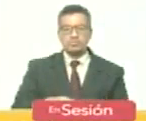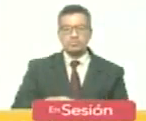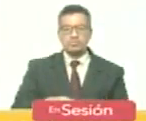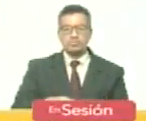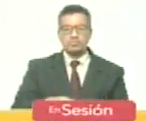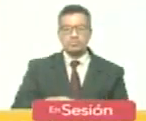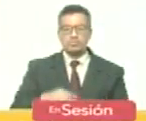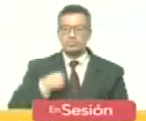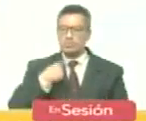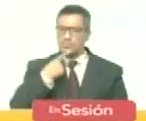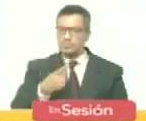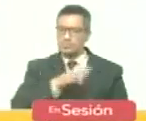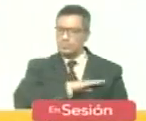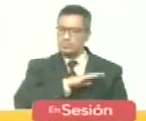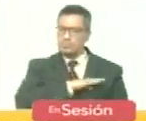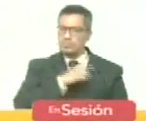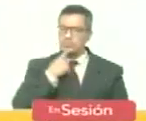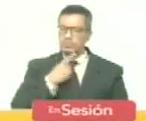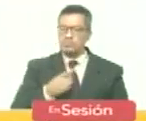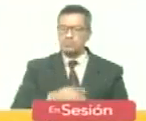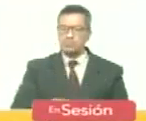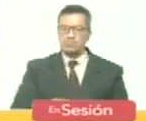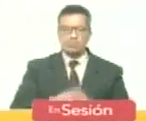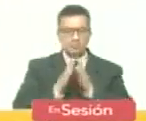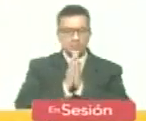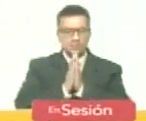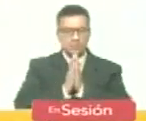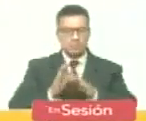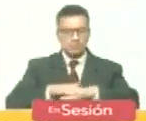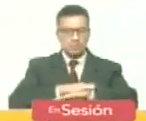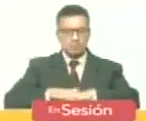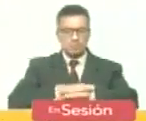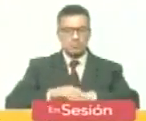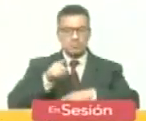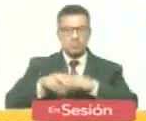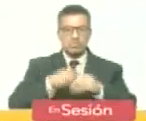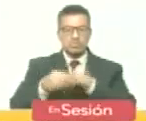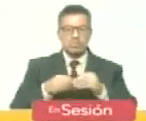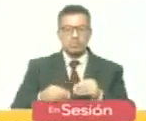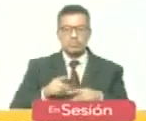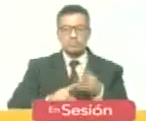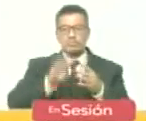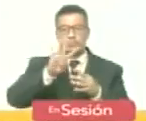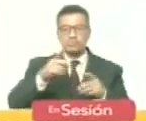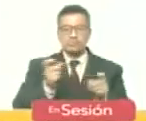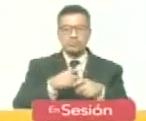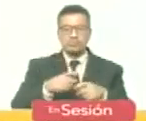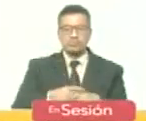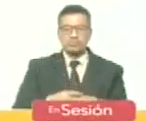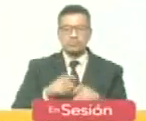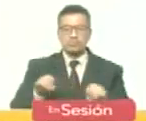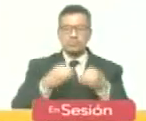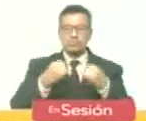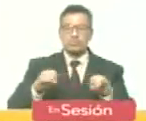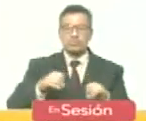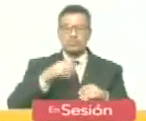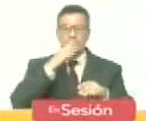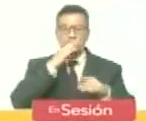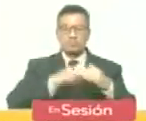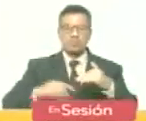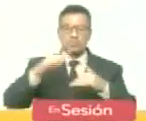Y hablando en términos personales, perdónenme que lo haga, el 4 de agosto es el cumpleaños de mi hija mayor,